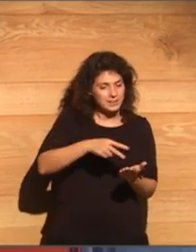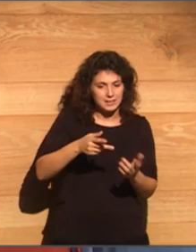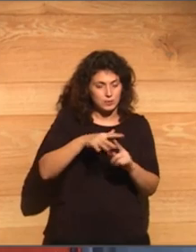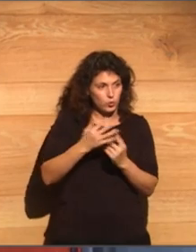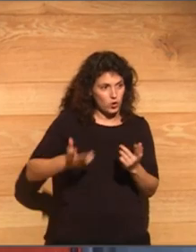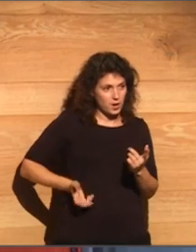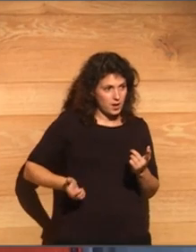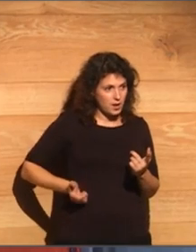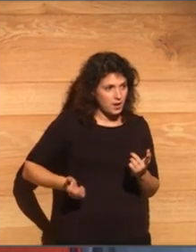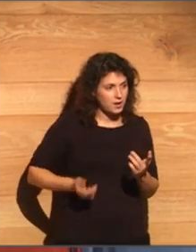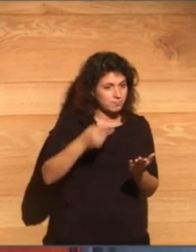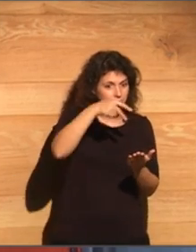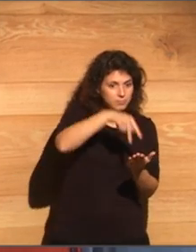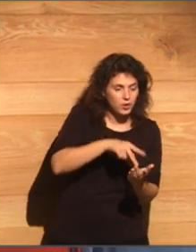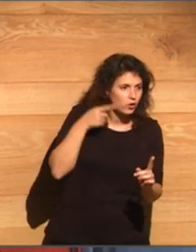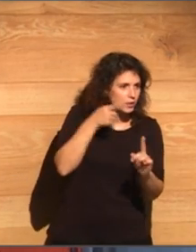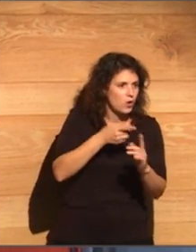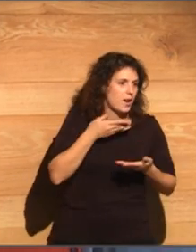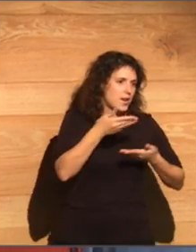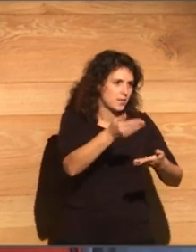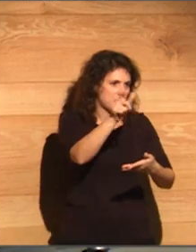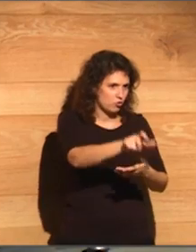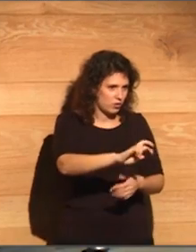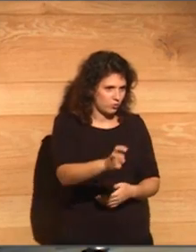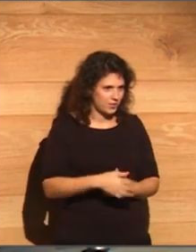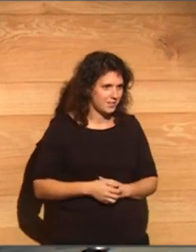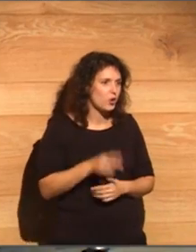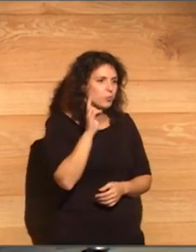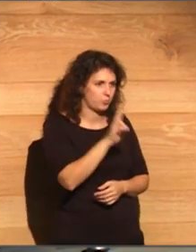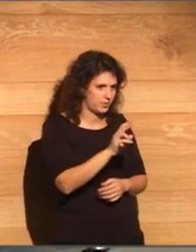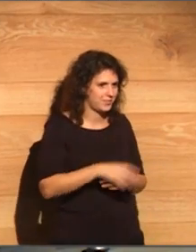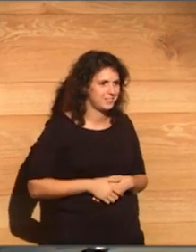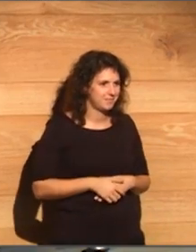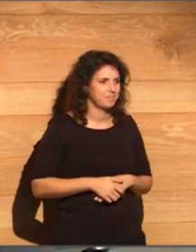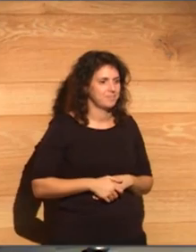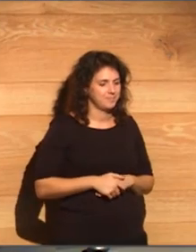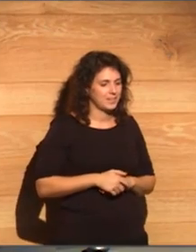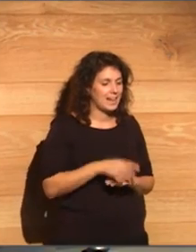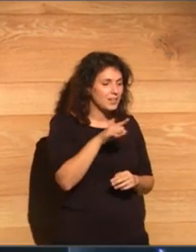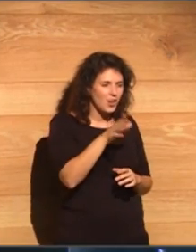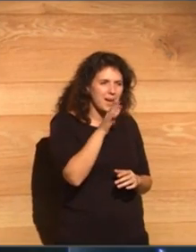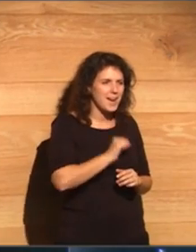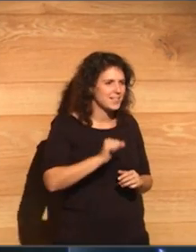para hacer atender a otro señor. Sí, lo hemos entendido bien. Luego, Pepe Sacristán